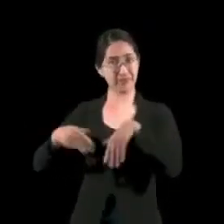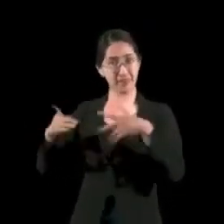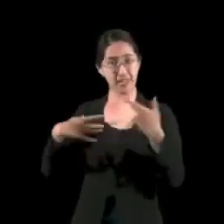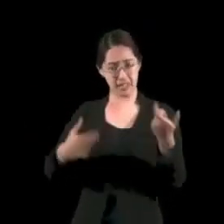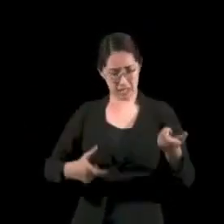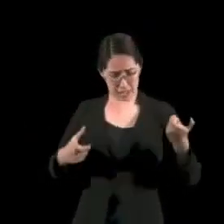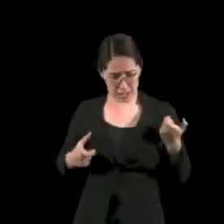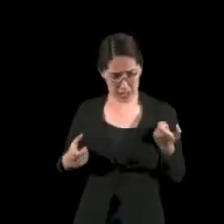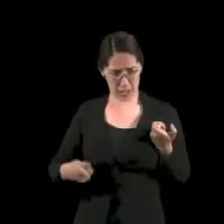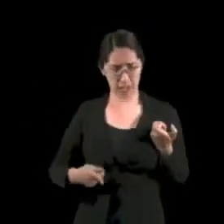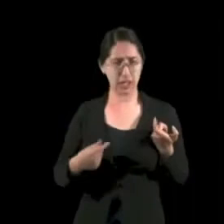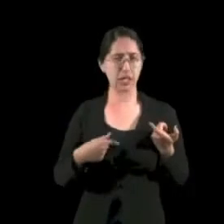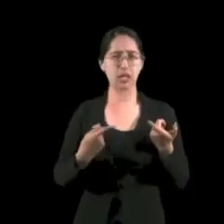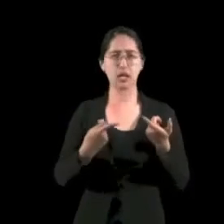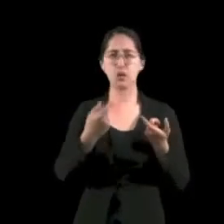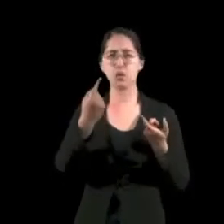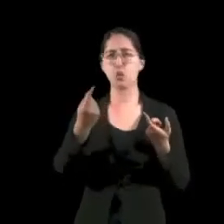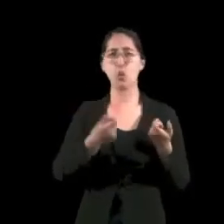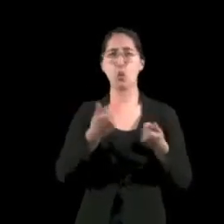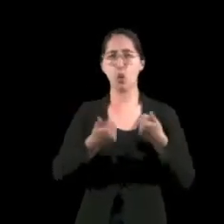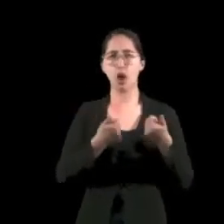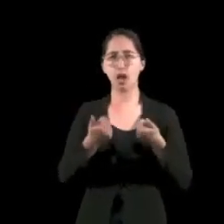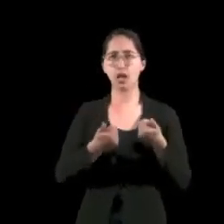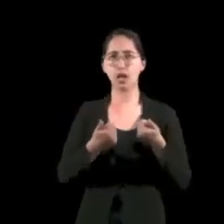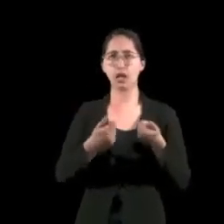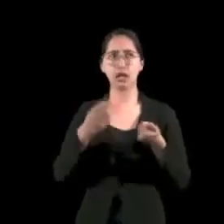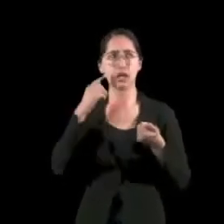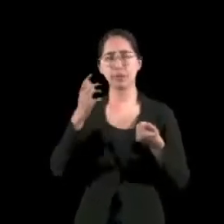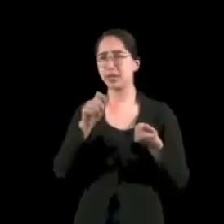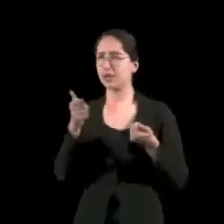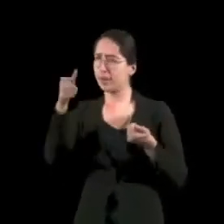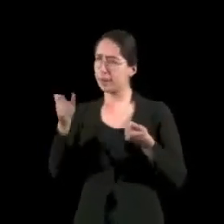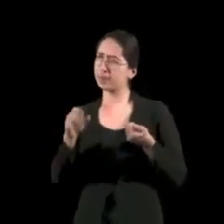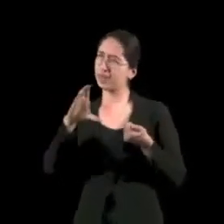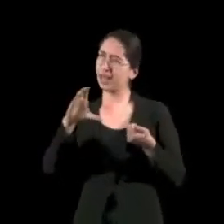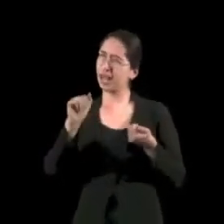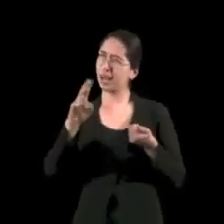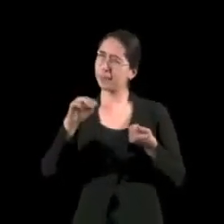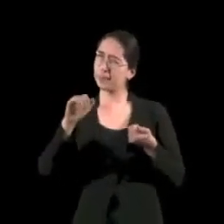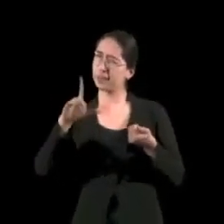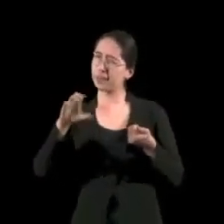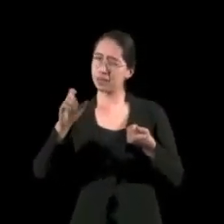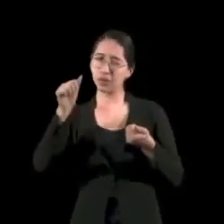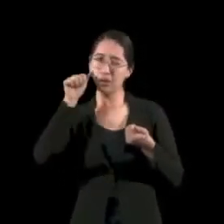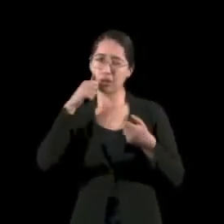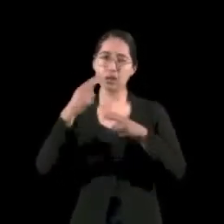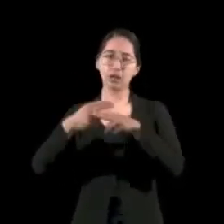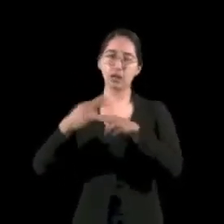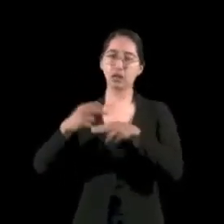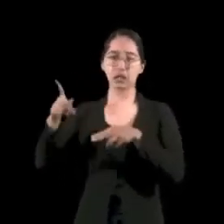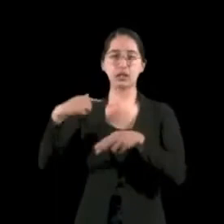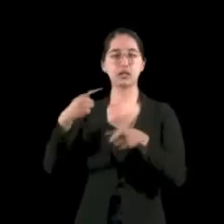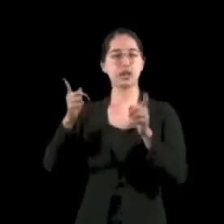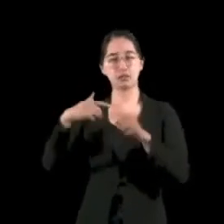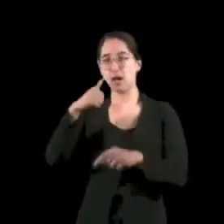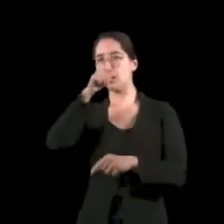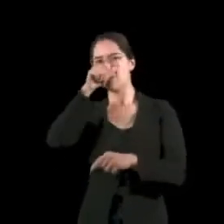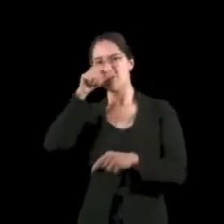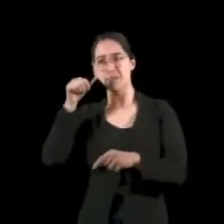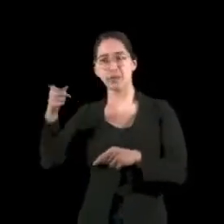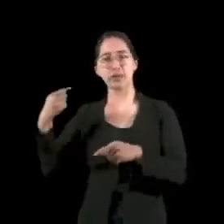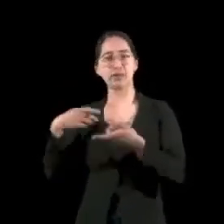llamaba Arturo Rivera, creo que era el nombre, o Camilo Rivera, eran unas escopetas viejas, unas